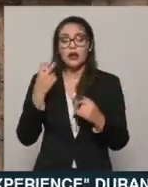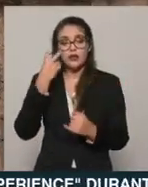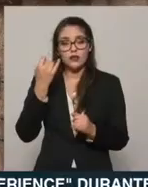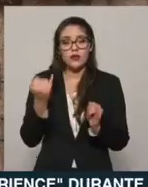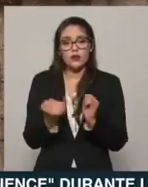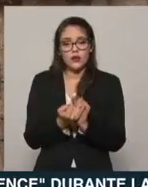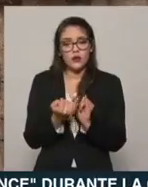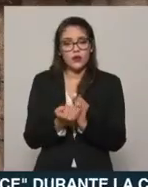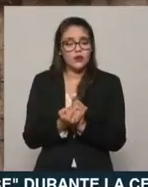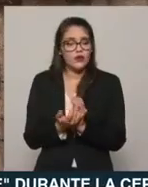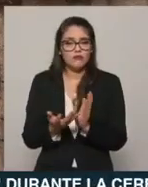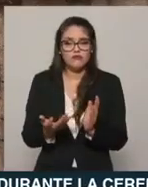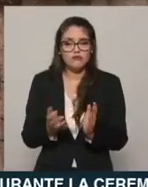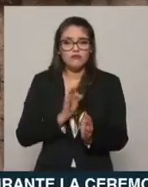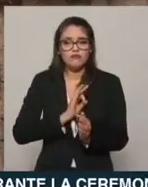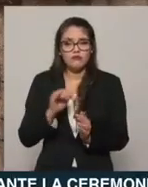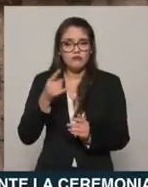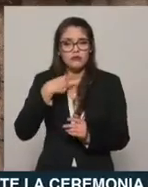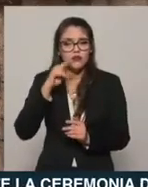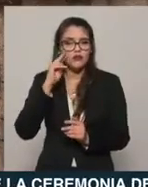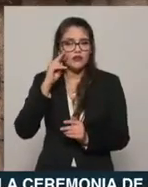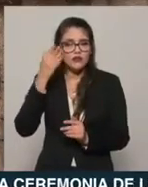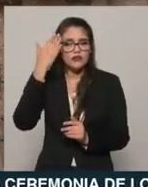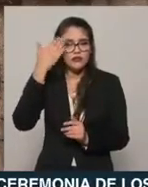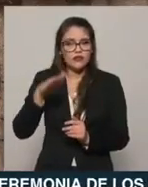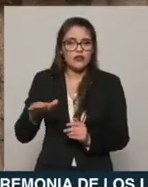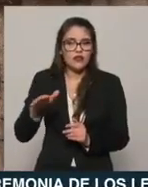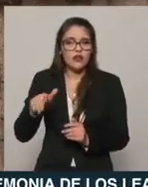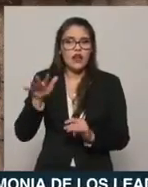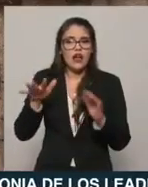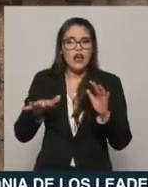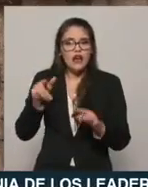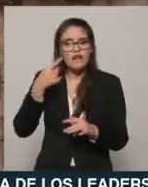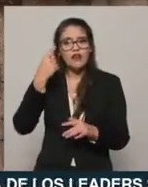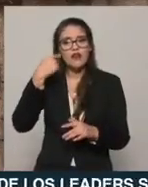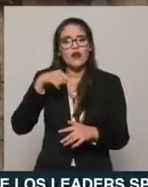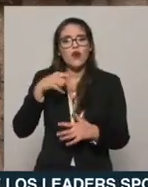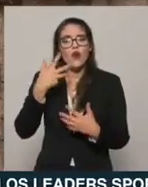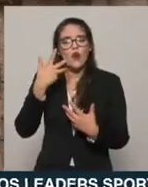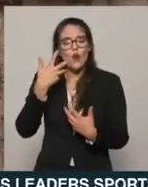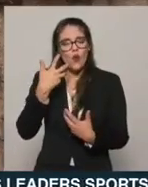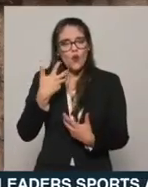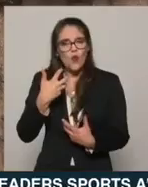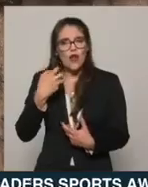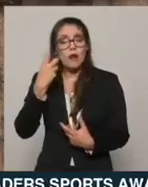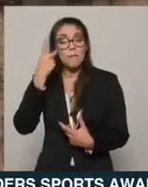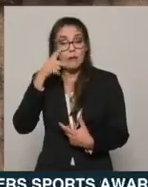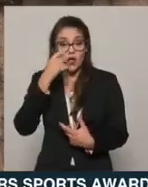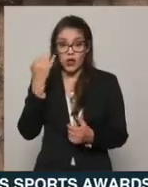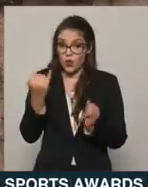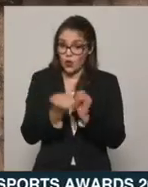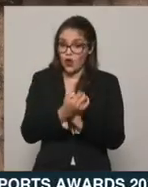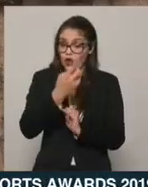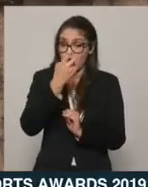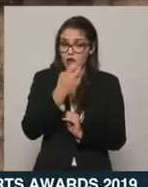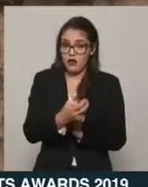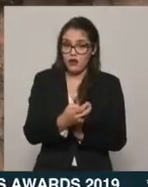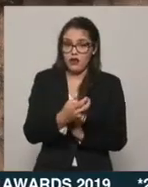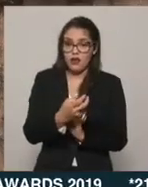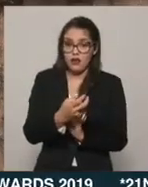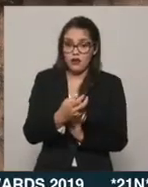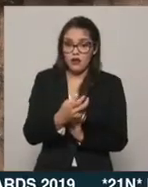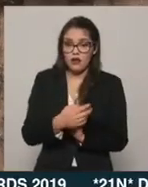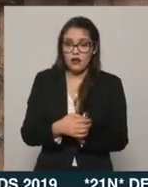podría darnos a todos un momento de duelo, pero sin embargo, si esto se hace